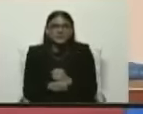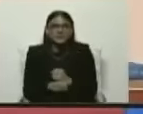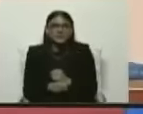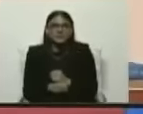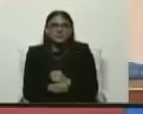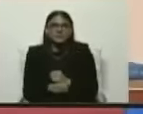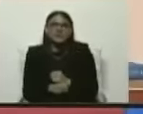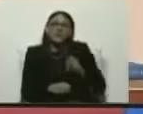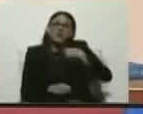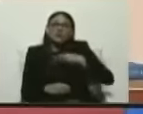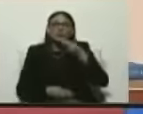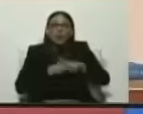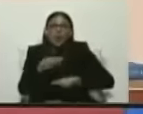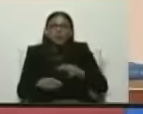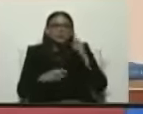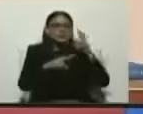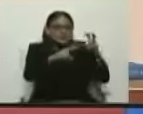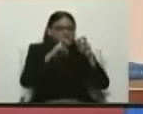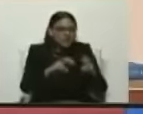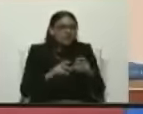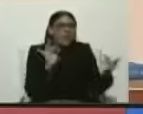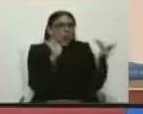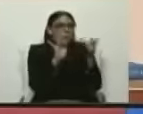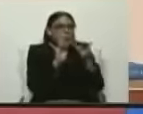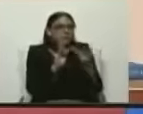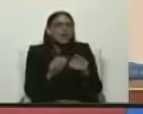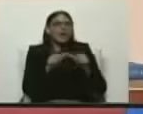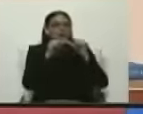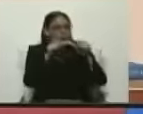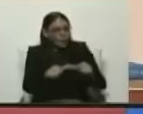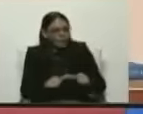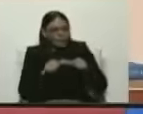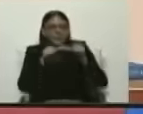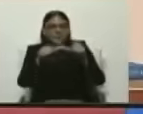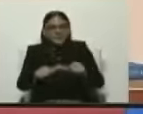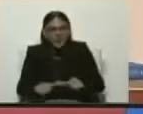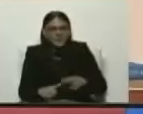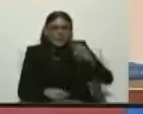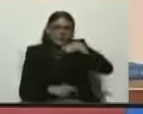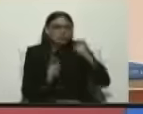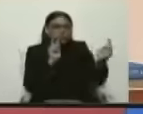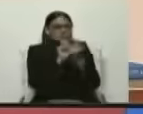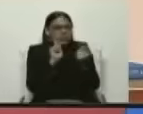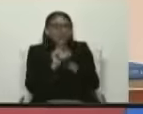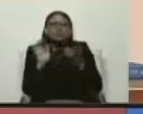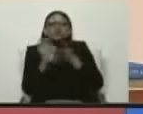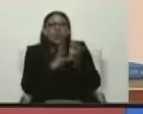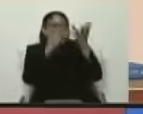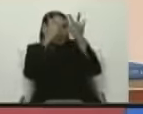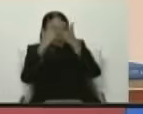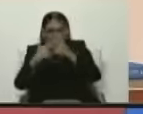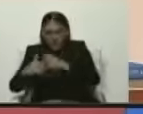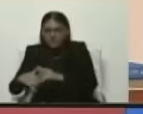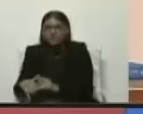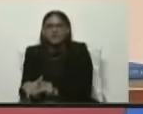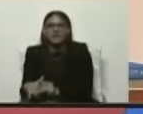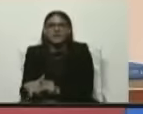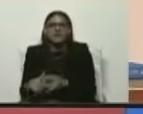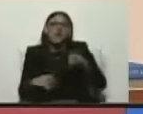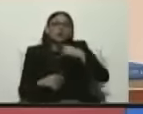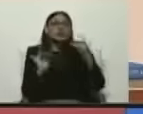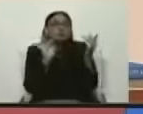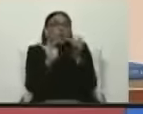en caliente, de ser chequeado, del contacto permanente, que desde el punto de vista cualitativo, el